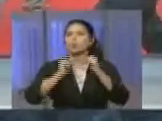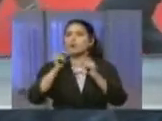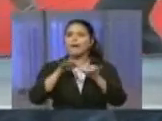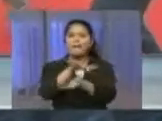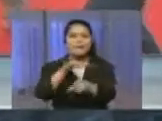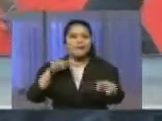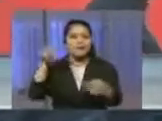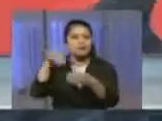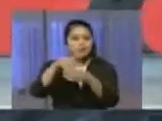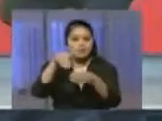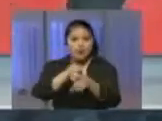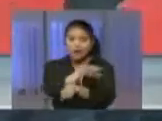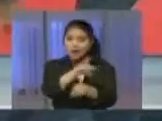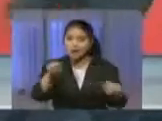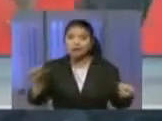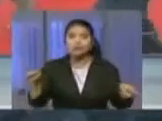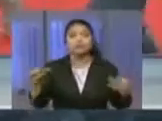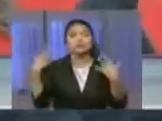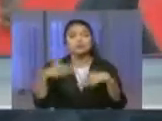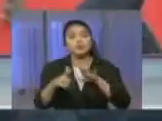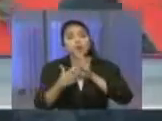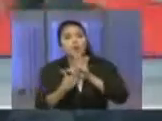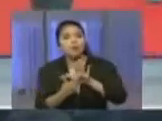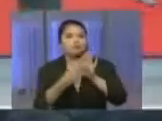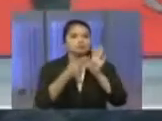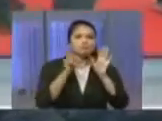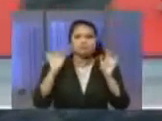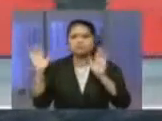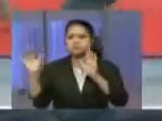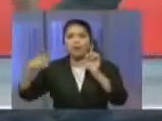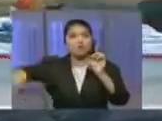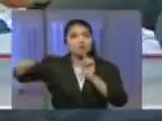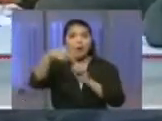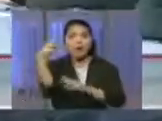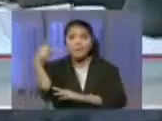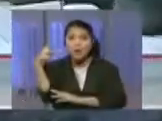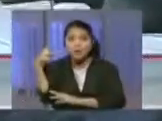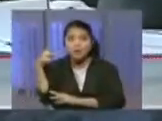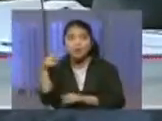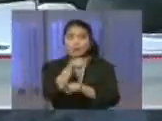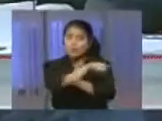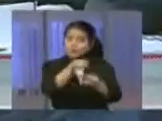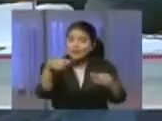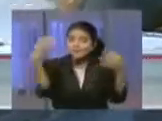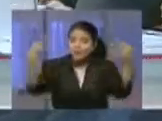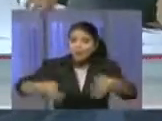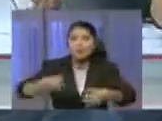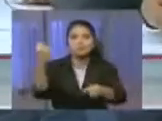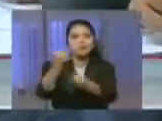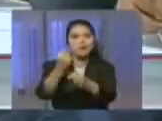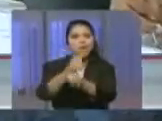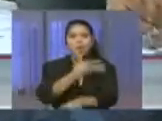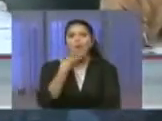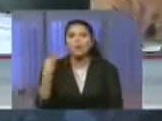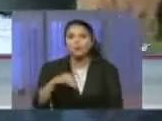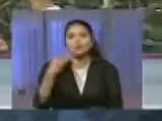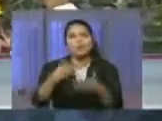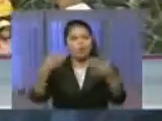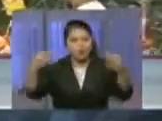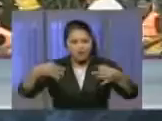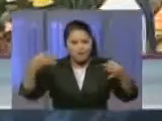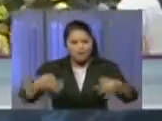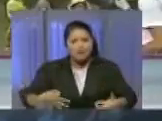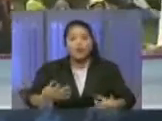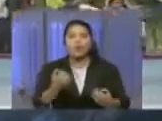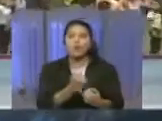electoral en una elección en otra en otra en esas parroquias tengan la seguridad que el trabajo de la juventud con la verdad en la mano con